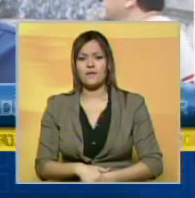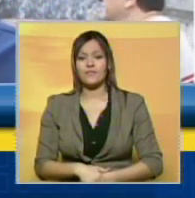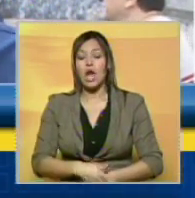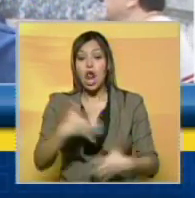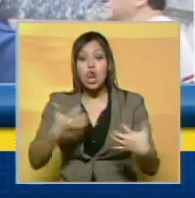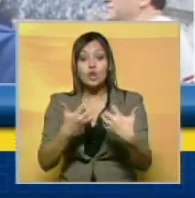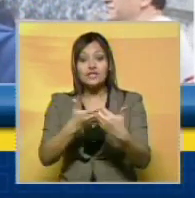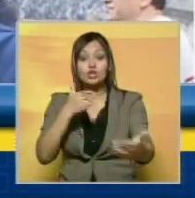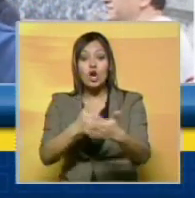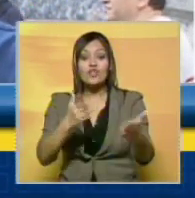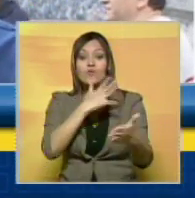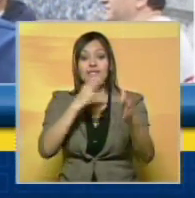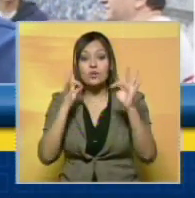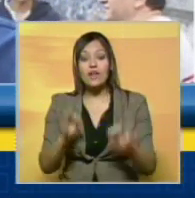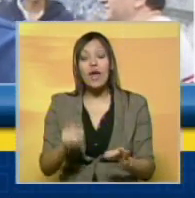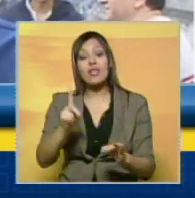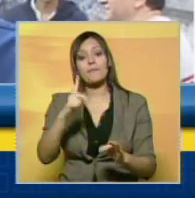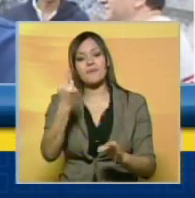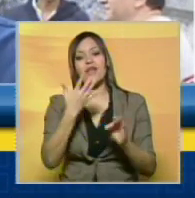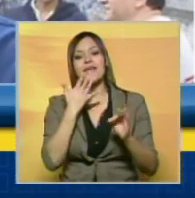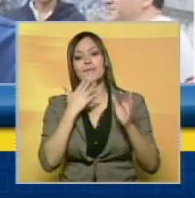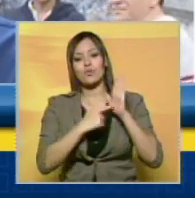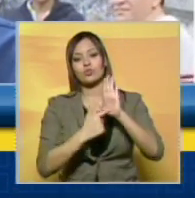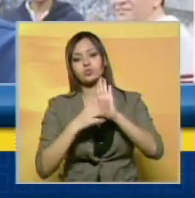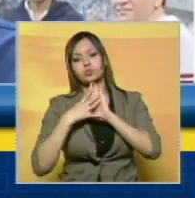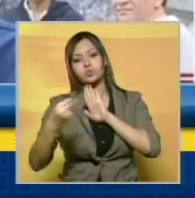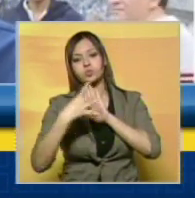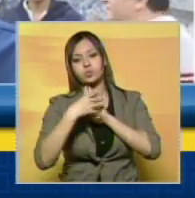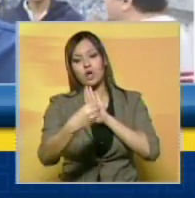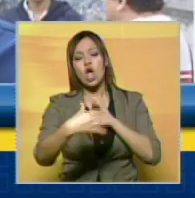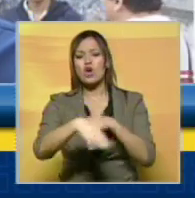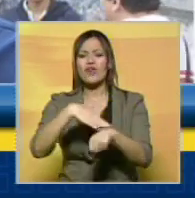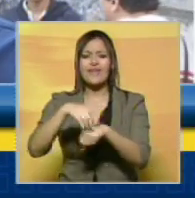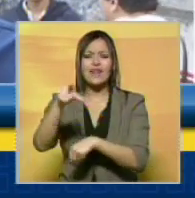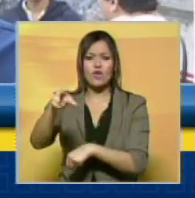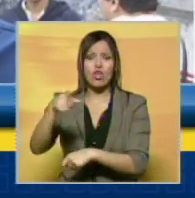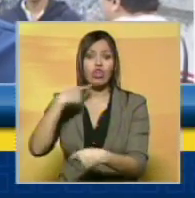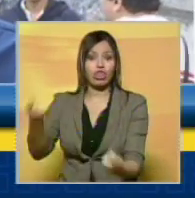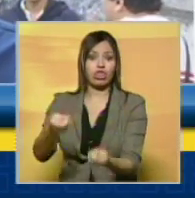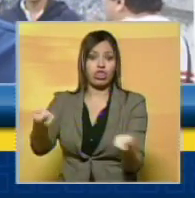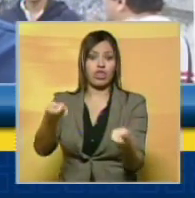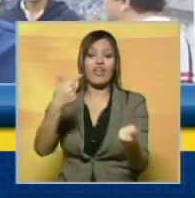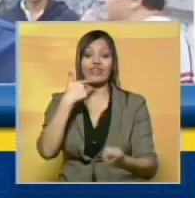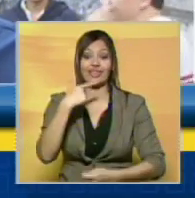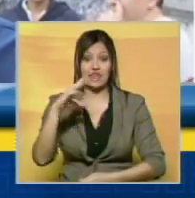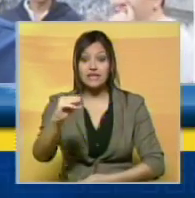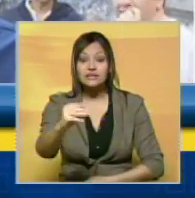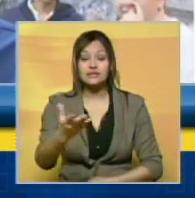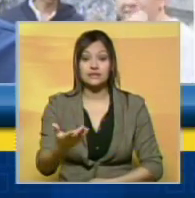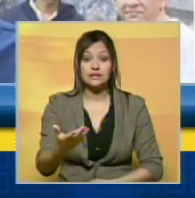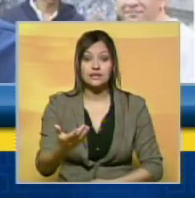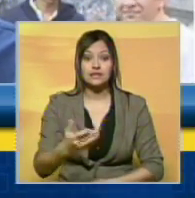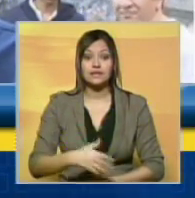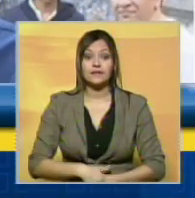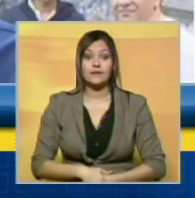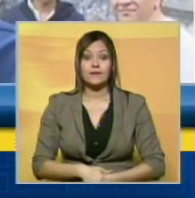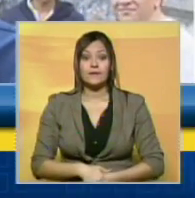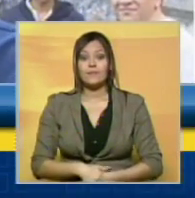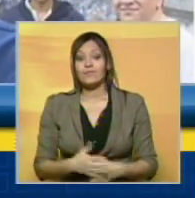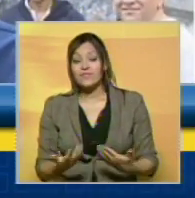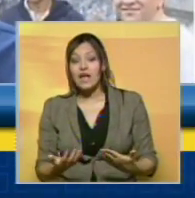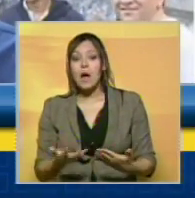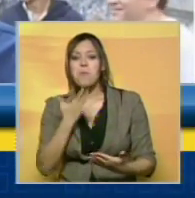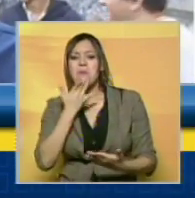que profesar con el ejemplo. Yo creo que el gobierno debe entender que cuando se auspicia